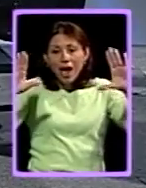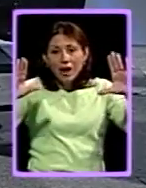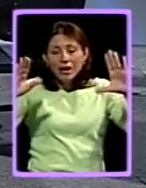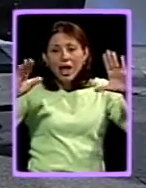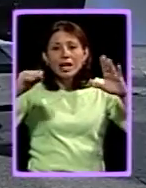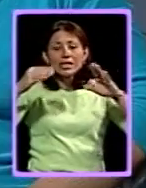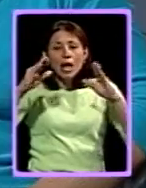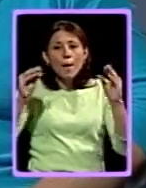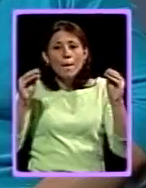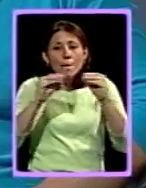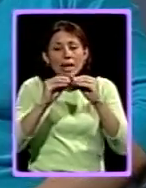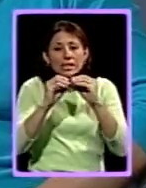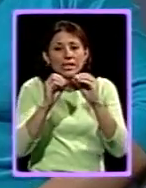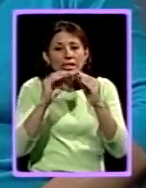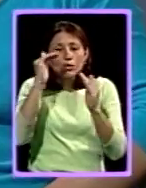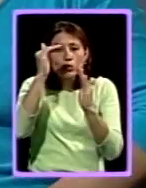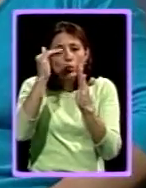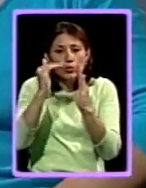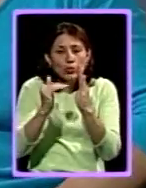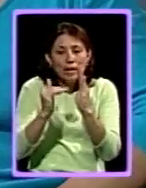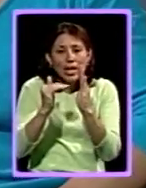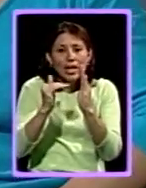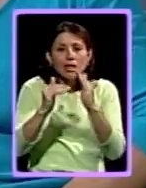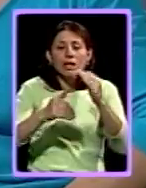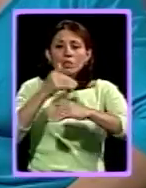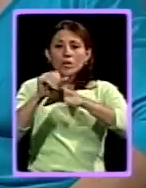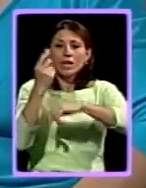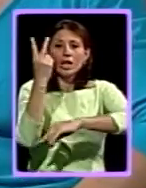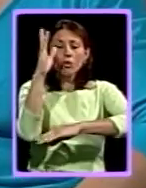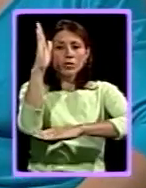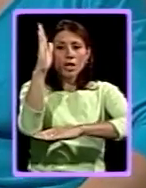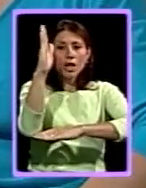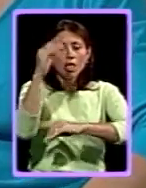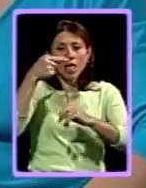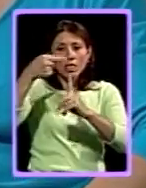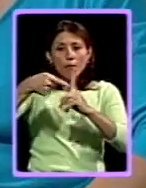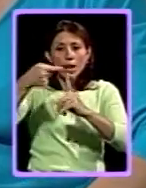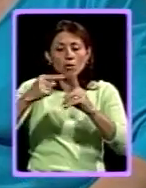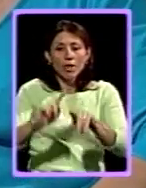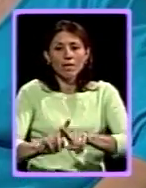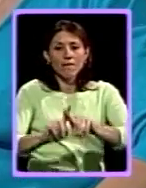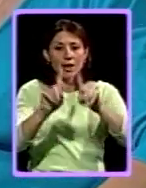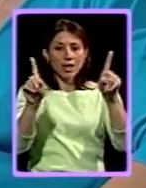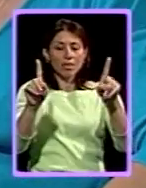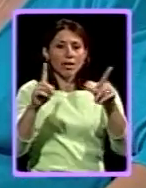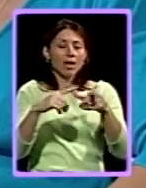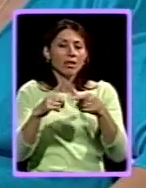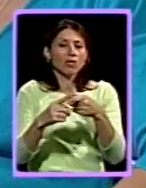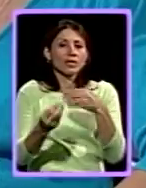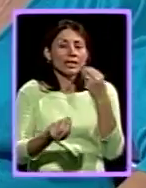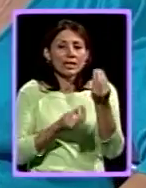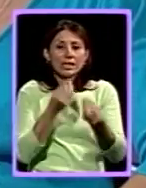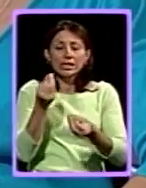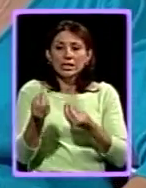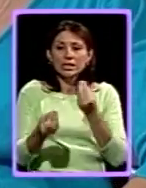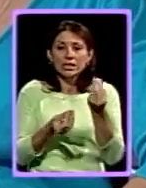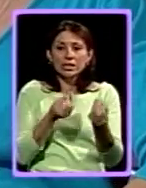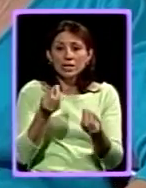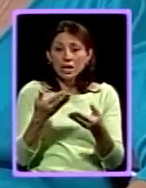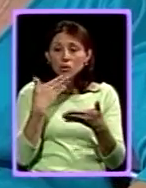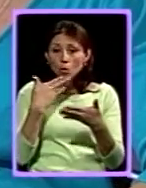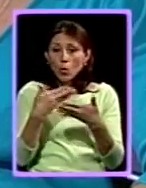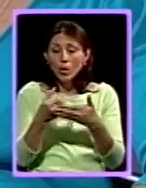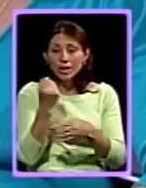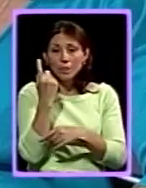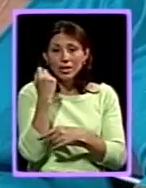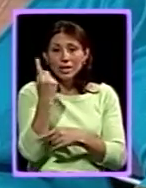más baja, a mediodía tiene otra, en la noche tiene media hora después o antes? ¿Sería una buena lectura, sería